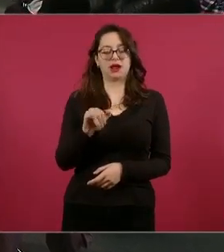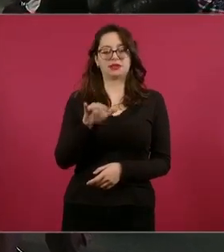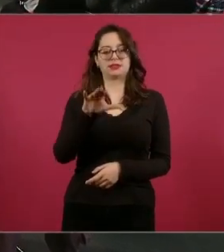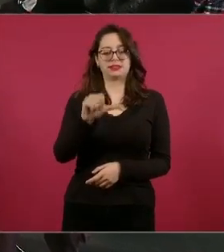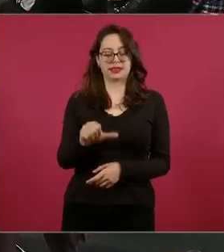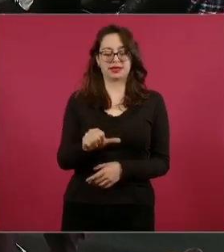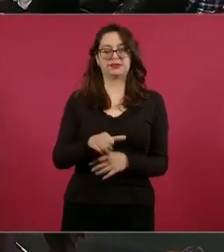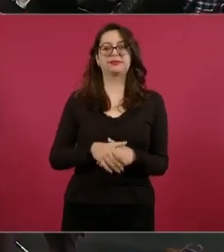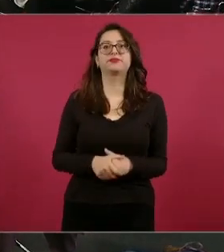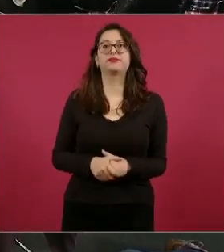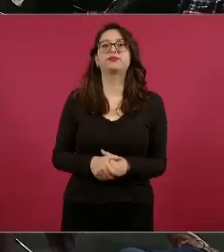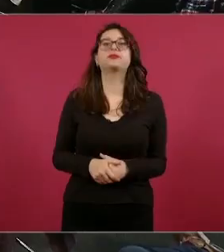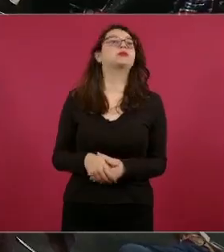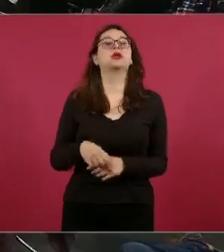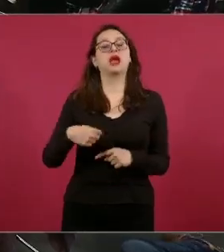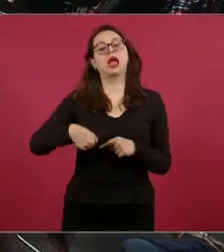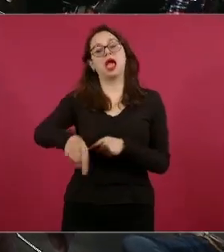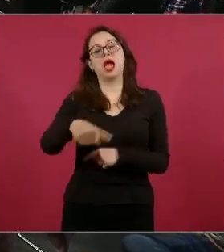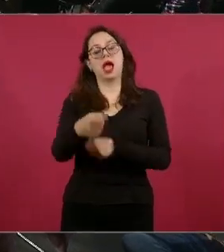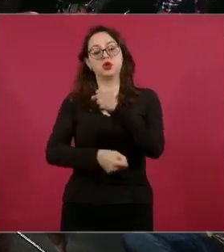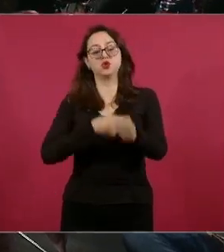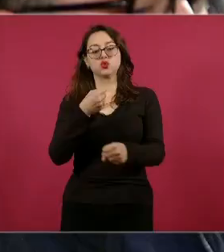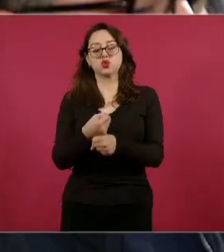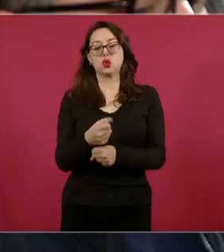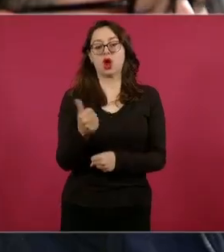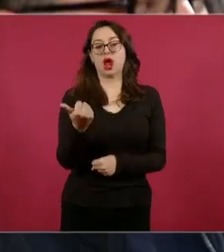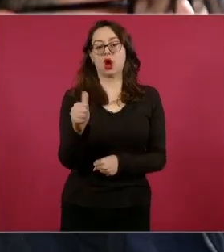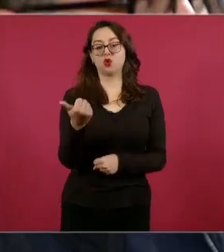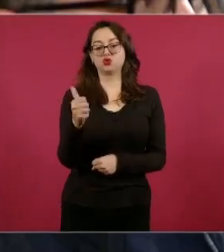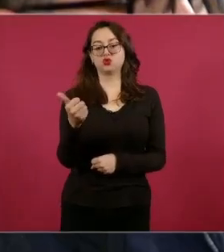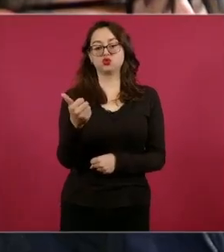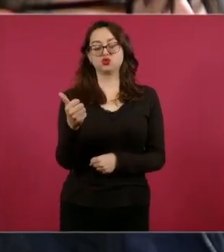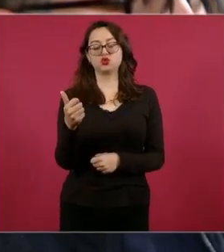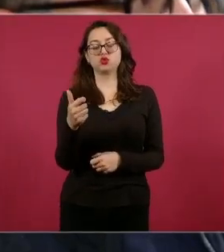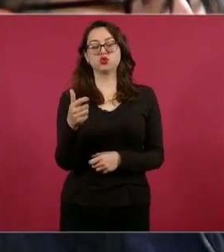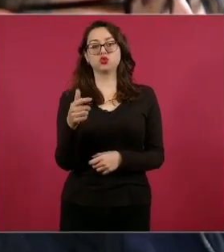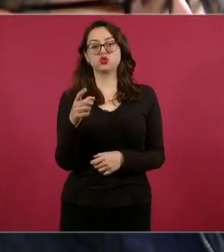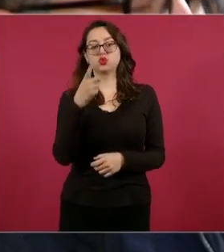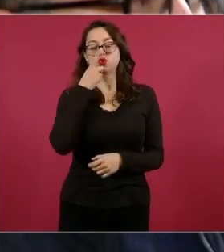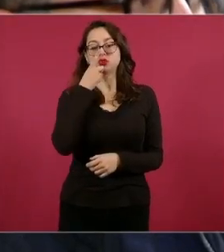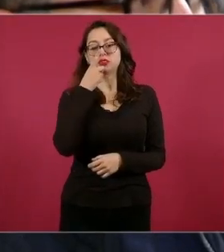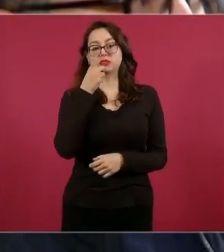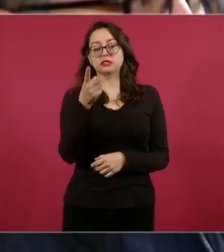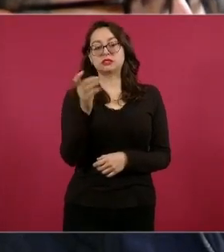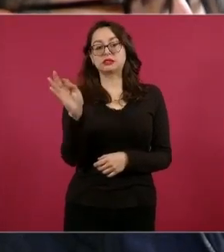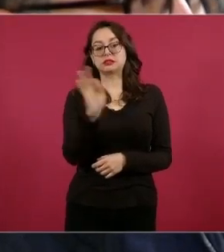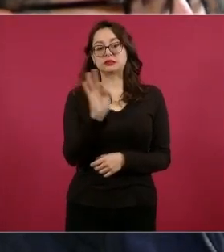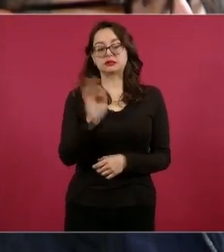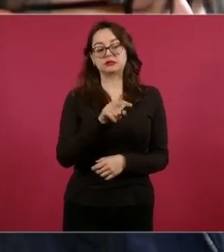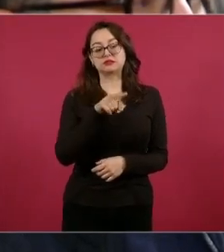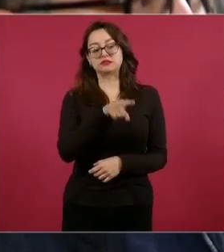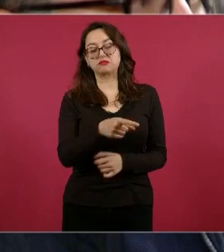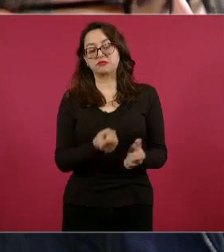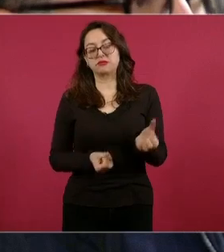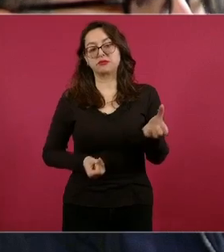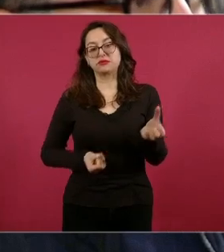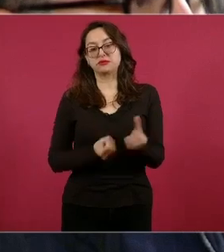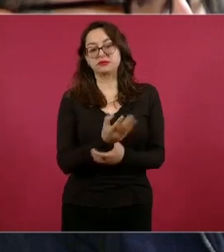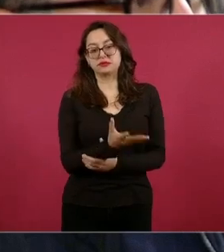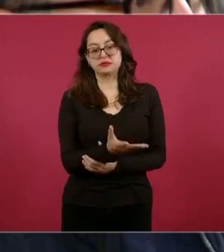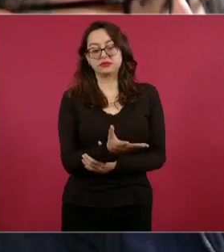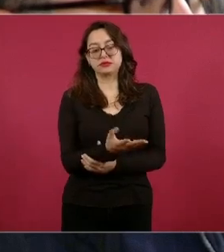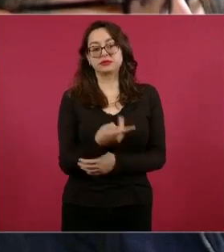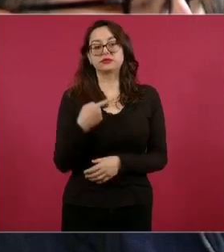agosto de este año está programado que ya salga en Estados Unidos. Es un tema que ya le plantearon la semana pasada, pero por la relevancia de